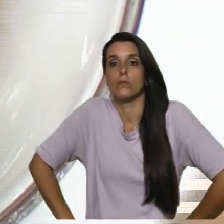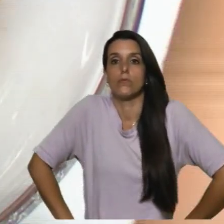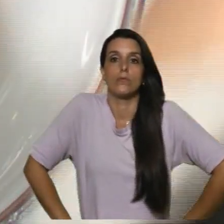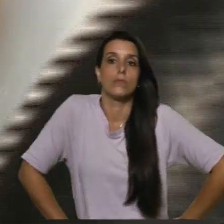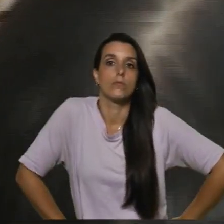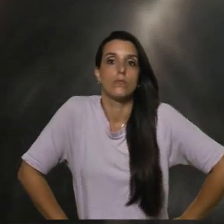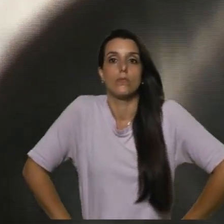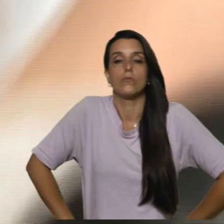Y esto lo vamos a mezclar.